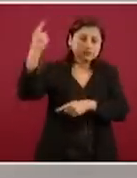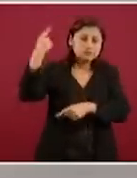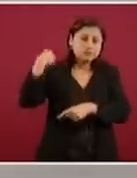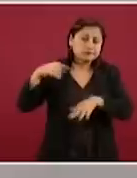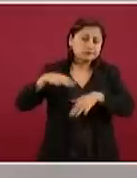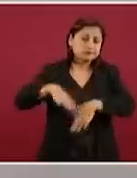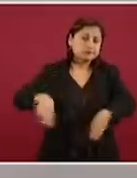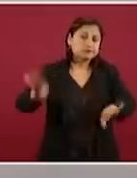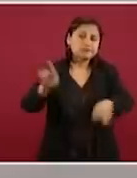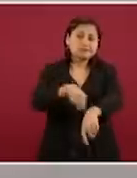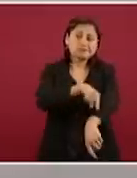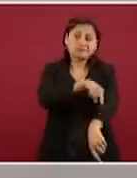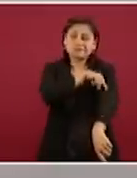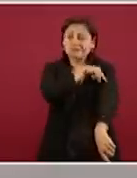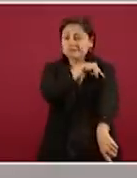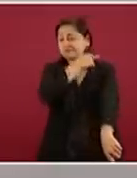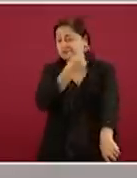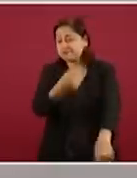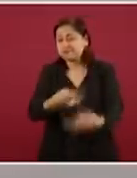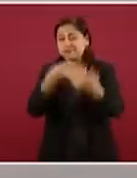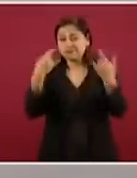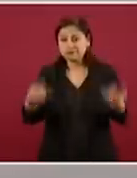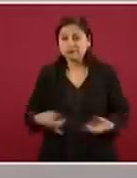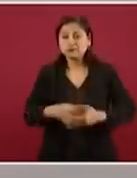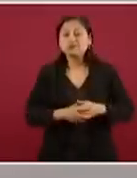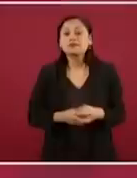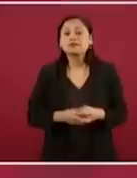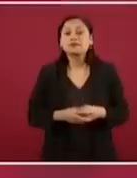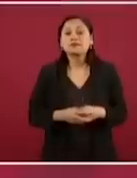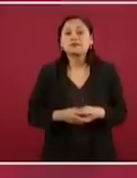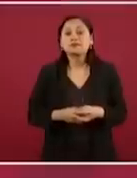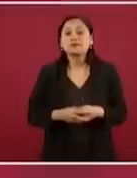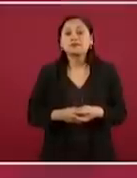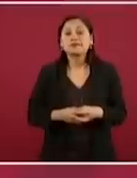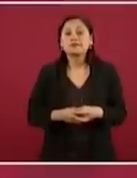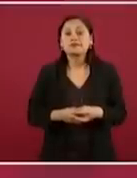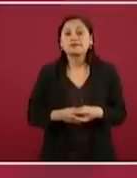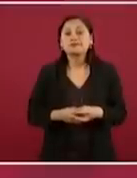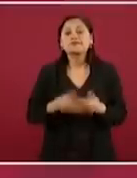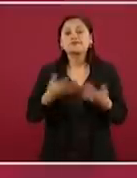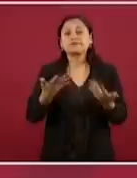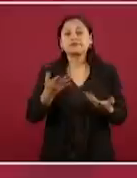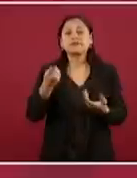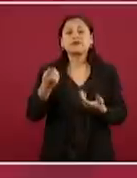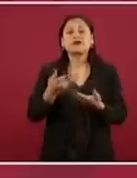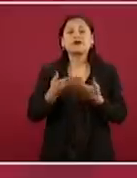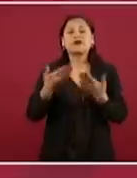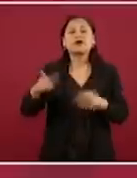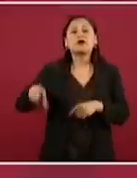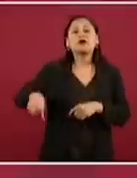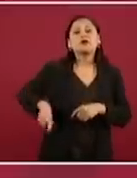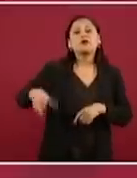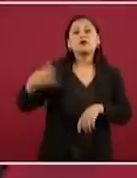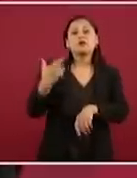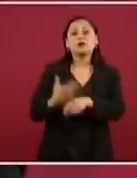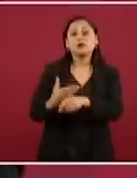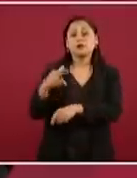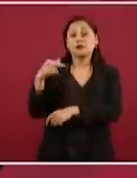de contar. Y el gobernador Adán